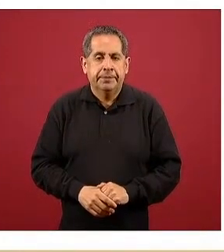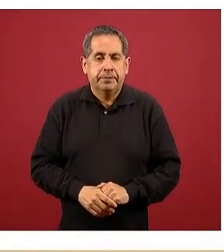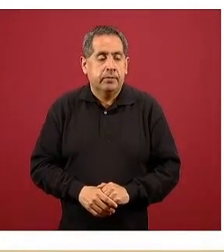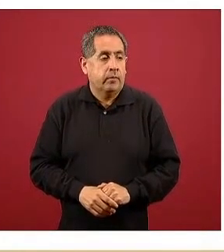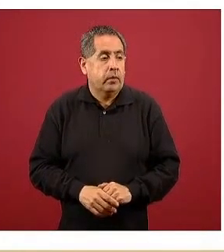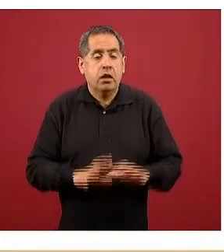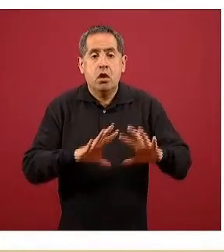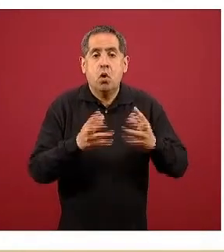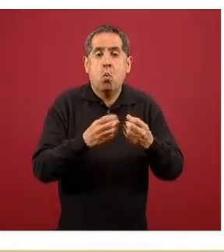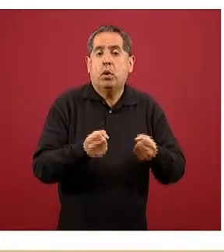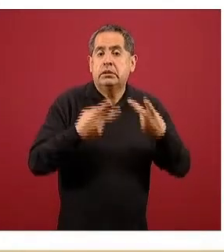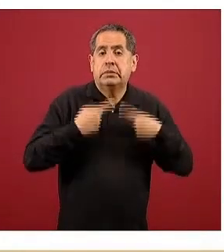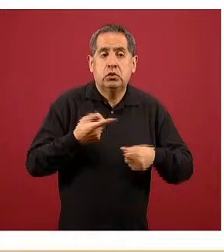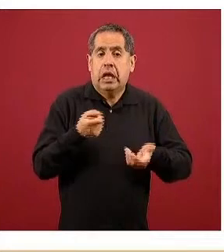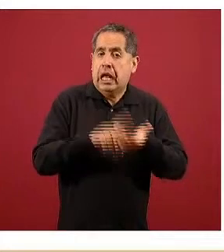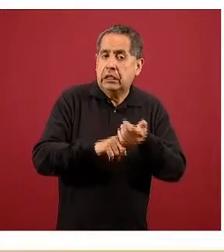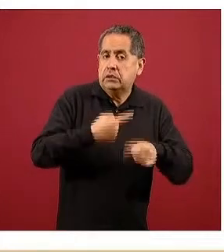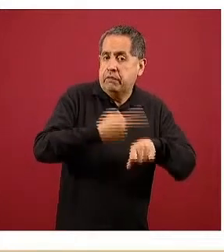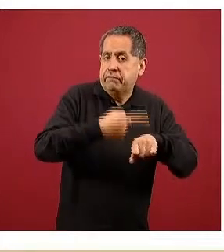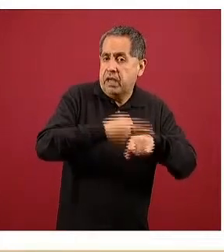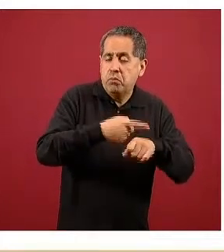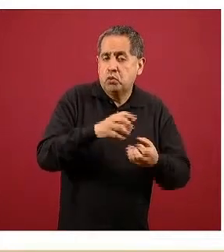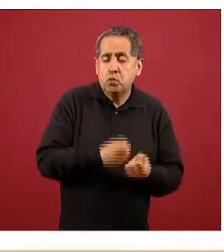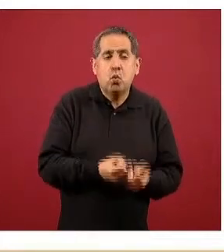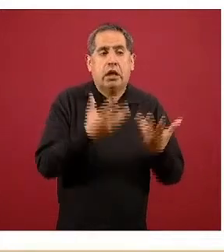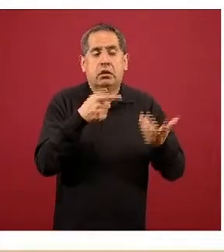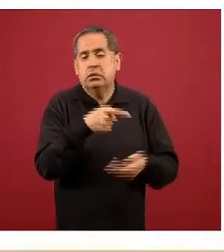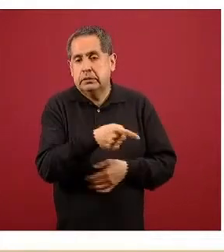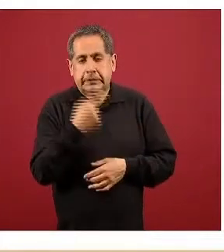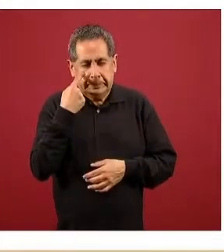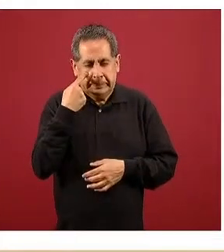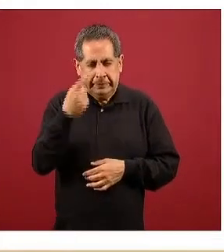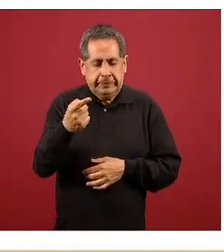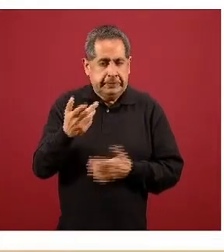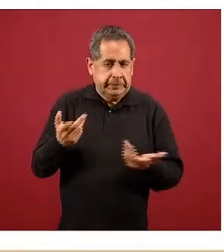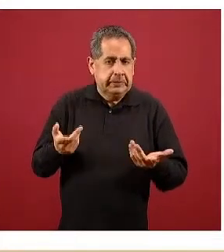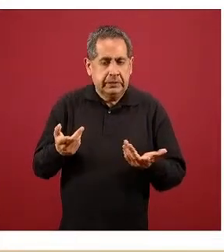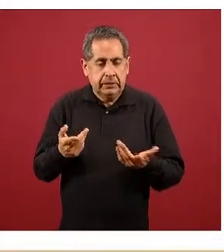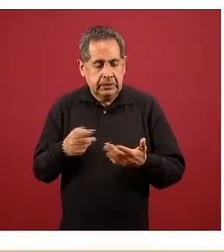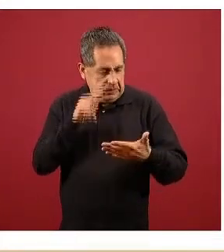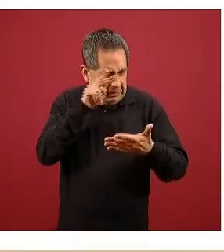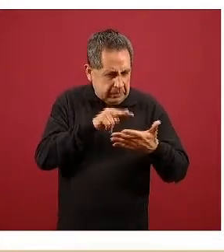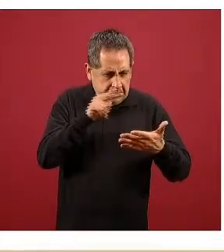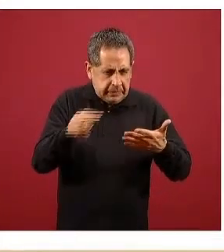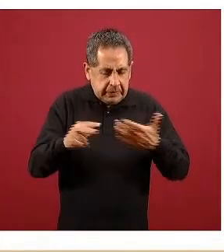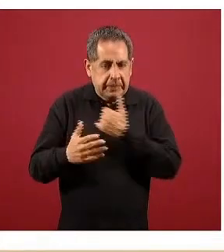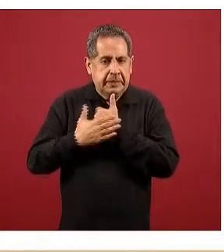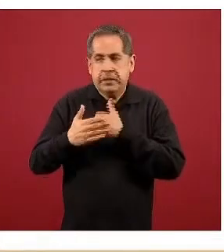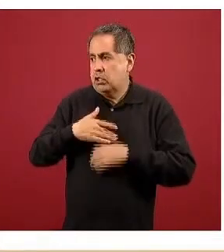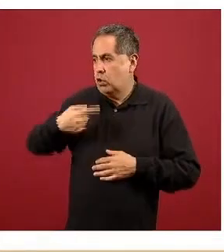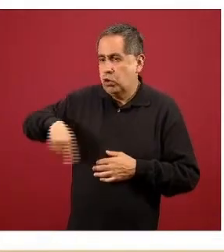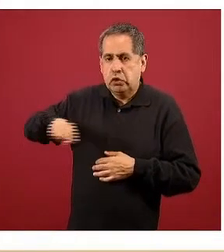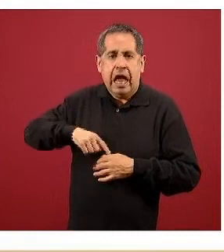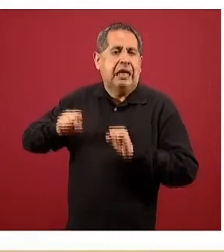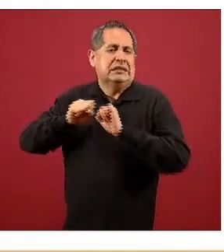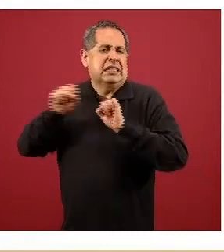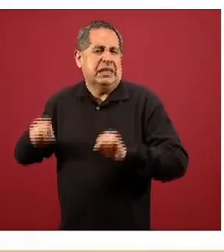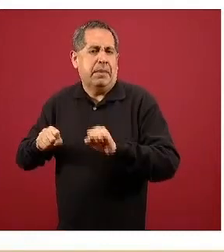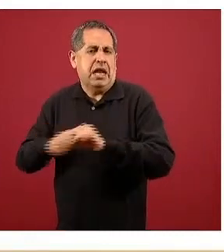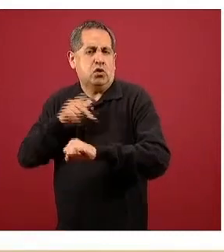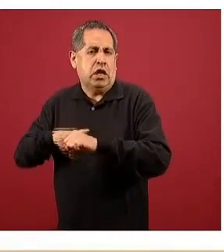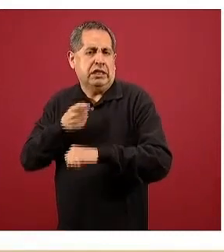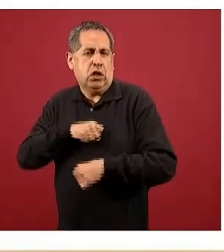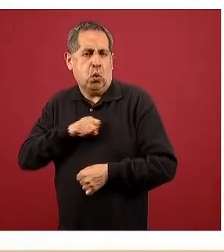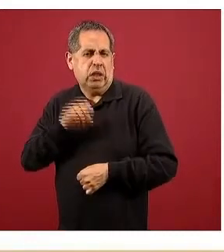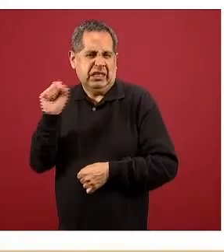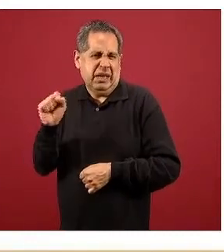La ocupación hospitalaria que es un indicador que nos dice a nosotros como Sistema Nacional de Salud cuál es la capacidad